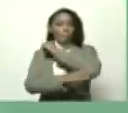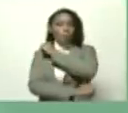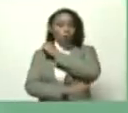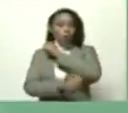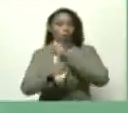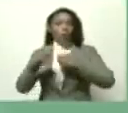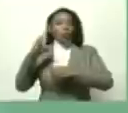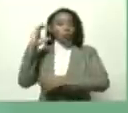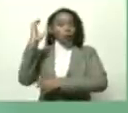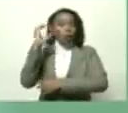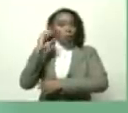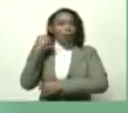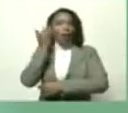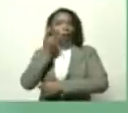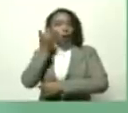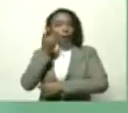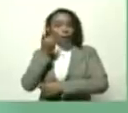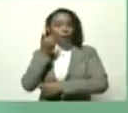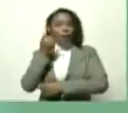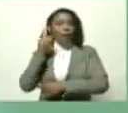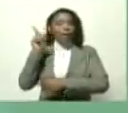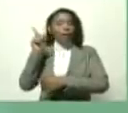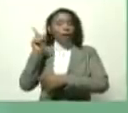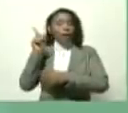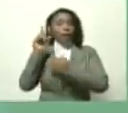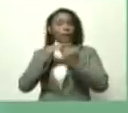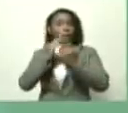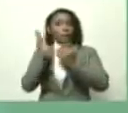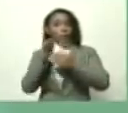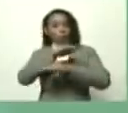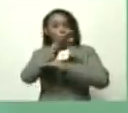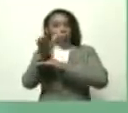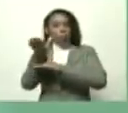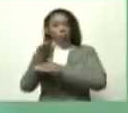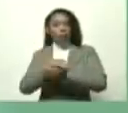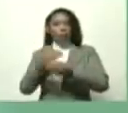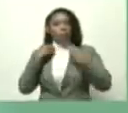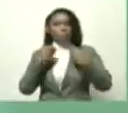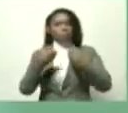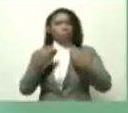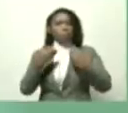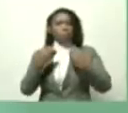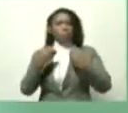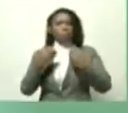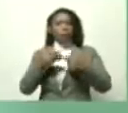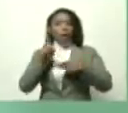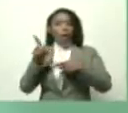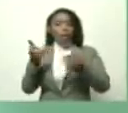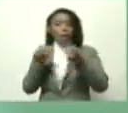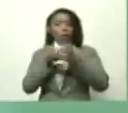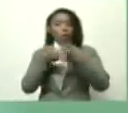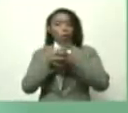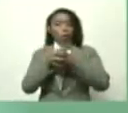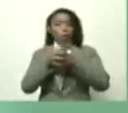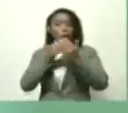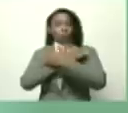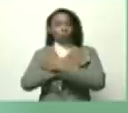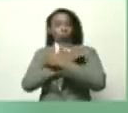Colombia, es decir, de La Guajira y de la costa atlántica, para que ese narcotráfico